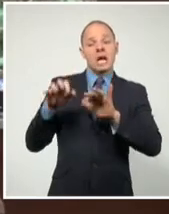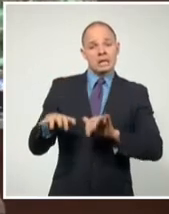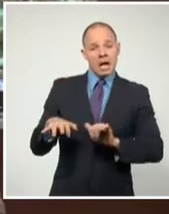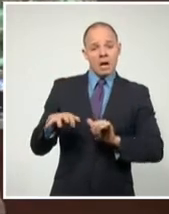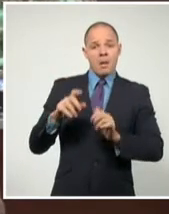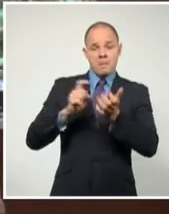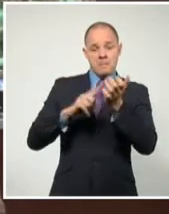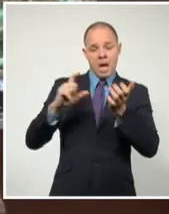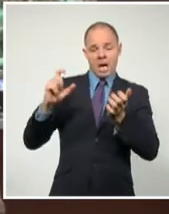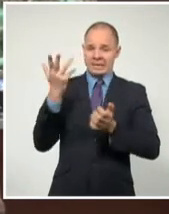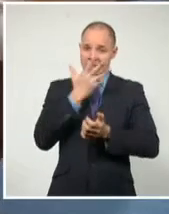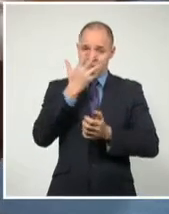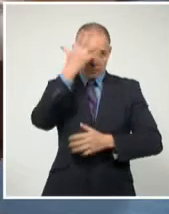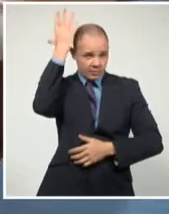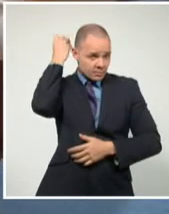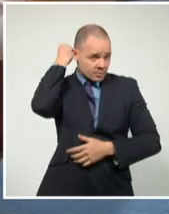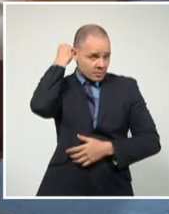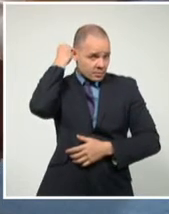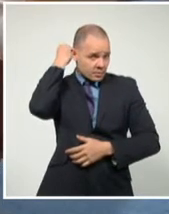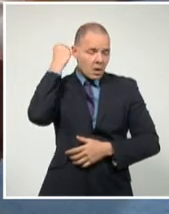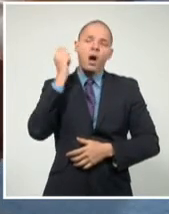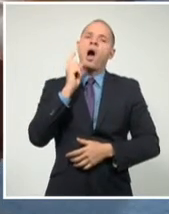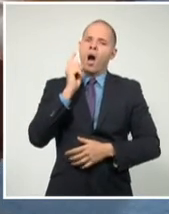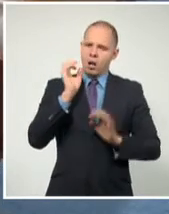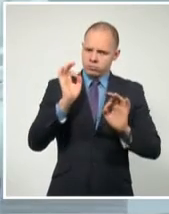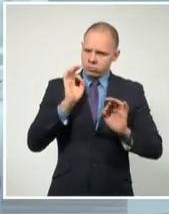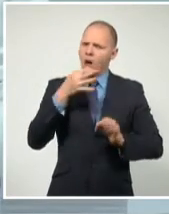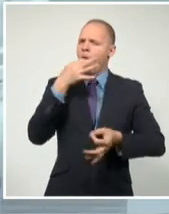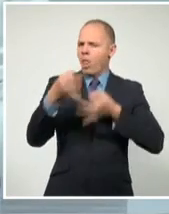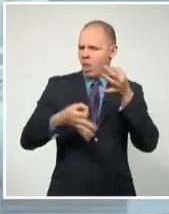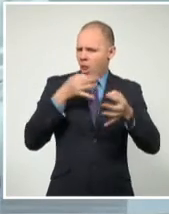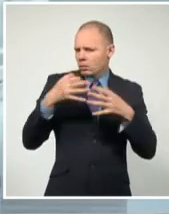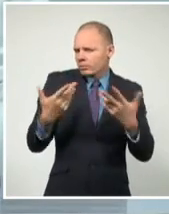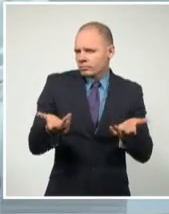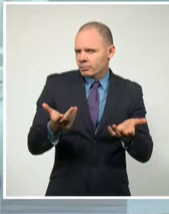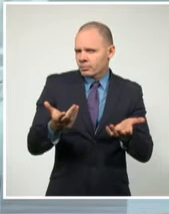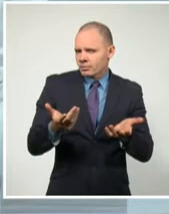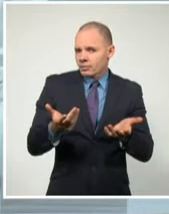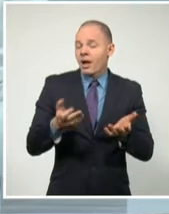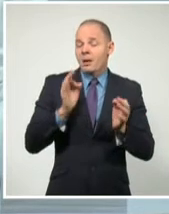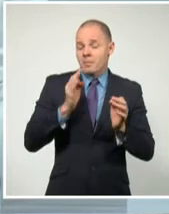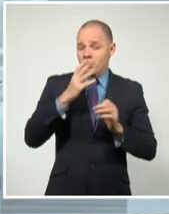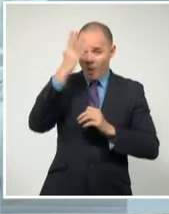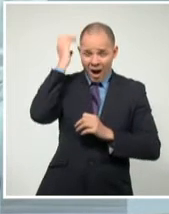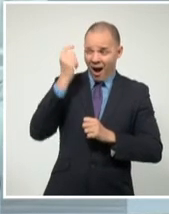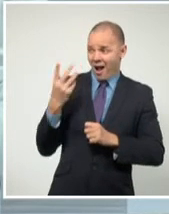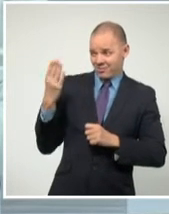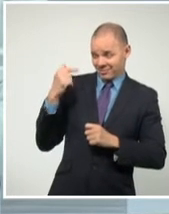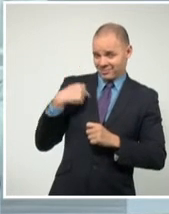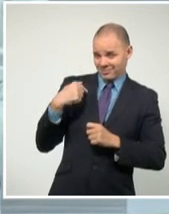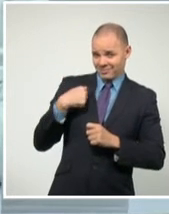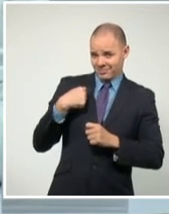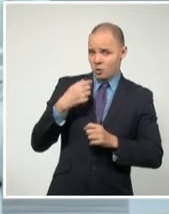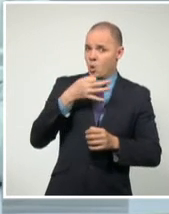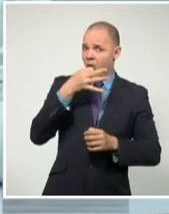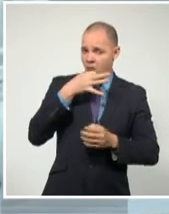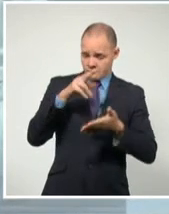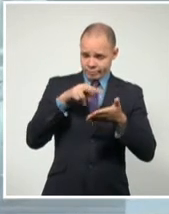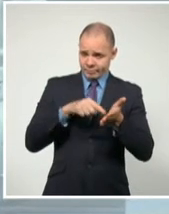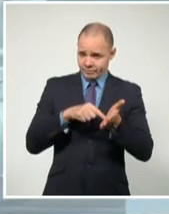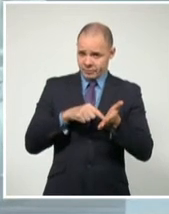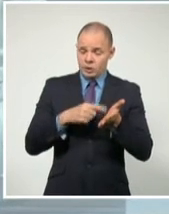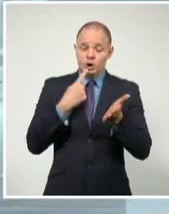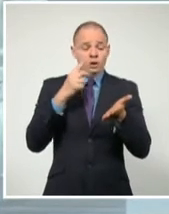Partido Comunista de Cuba, general de Ejército Raúl Castro Ruz. Decía general de Ejército, y cito: "Este es el